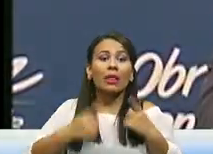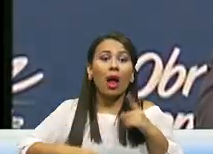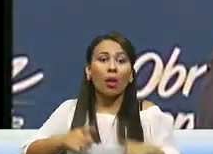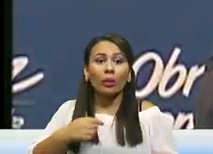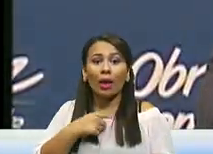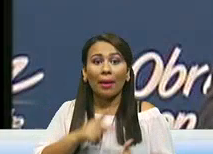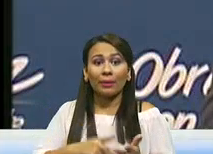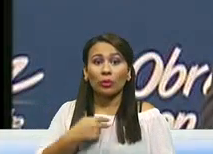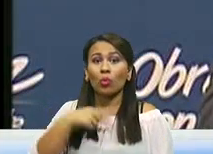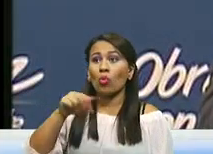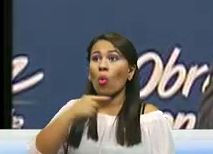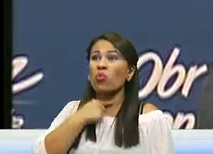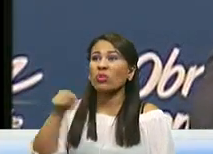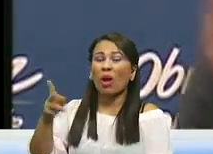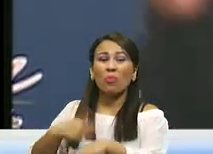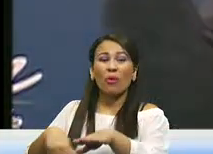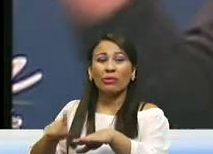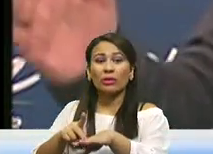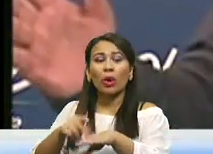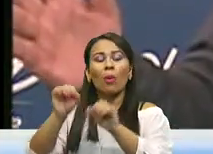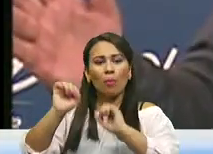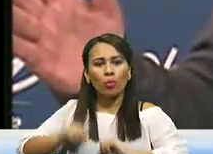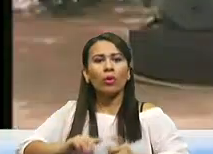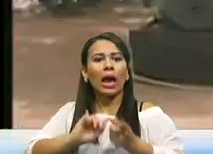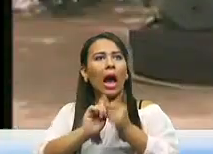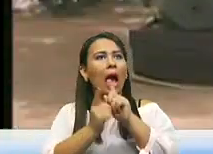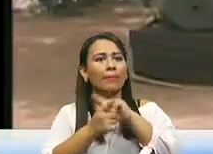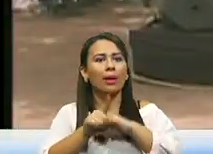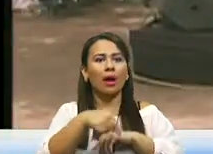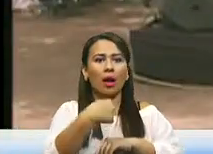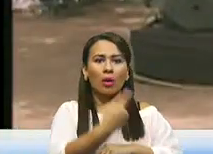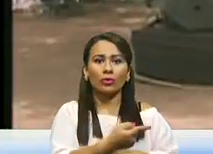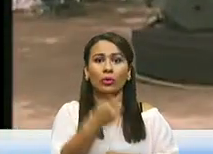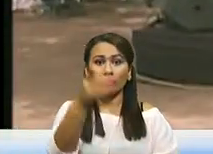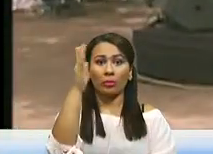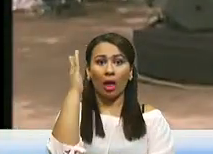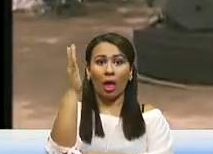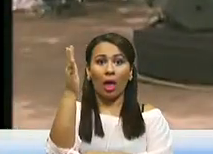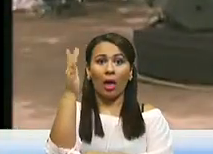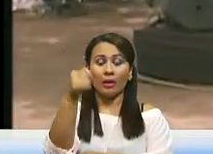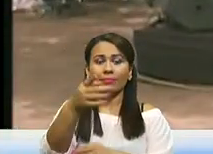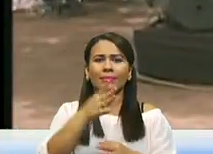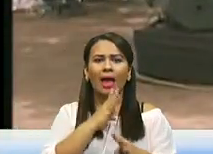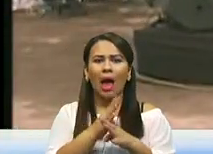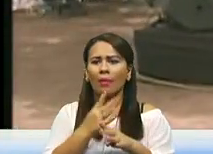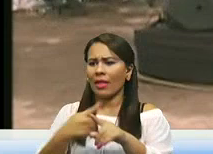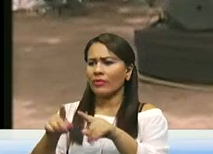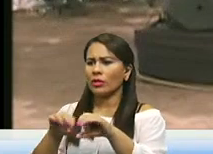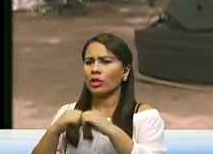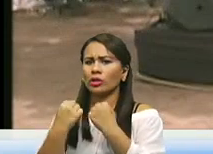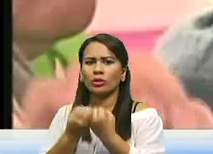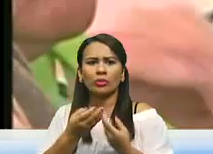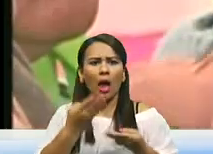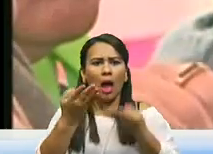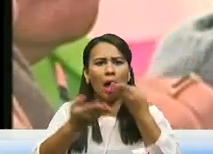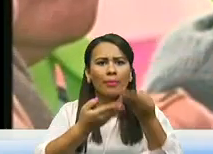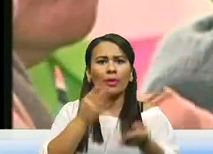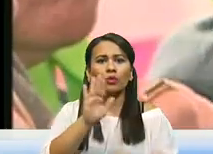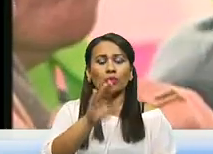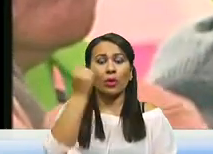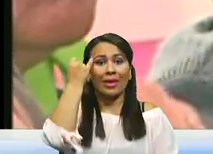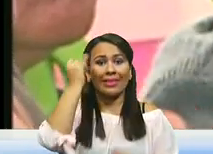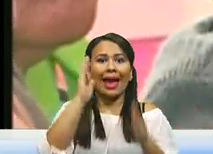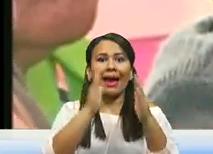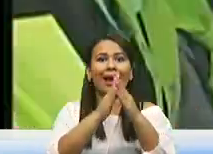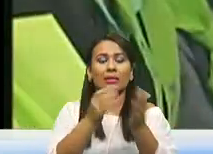te gusta tu profesión, tengas alternativa. En su discurso, Moreno sociabilizó algunas de las propuestas de campaña. Una de ellas,